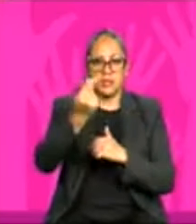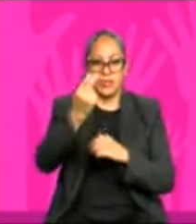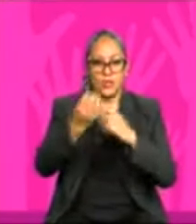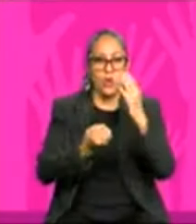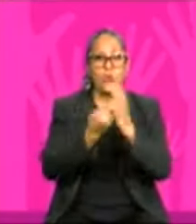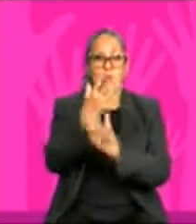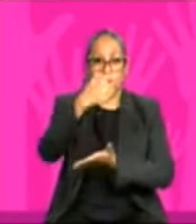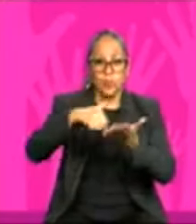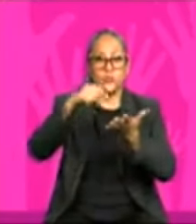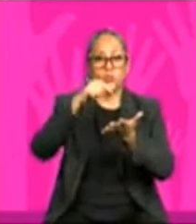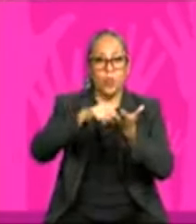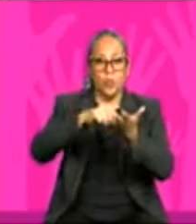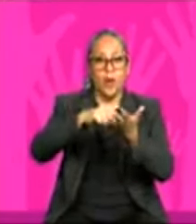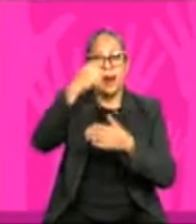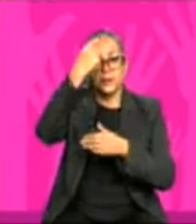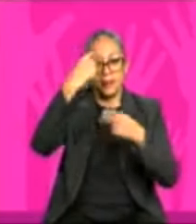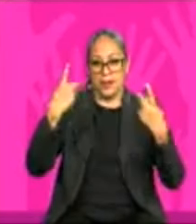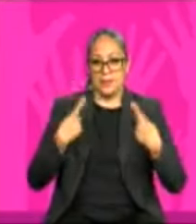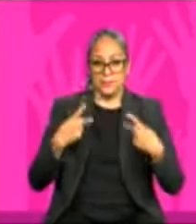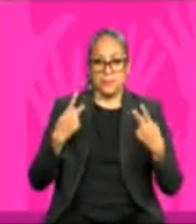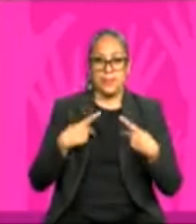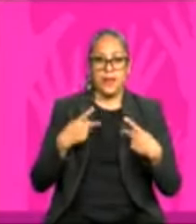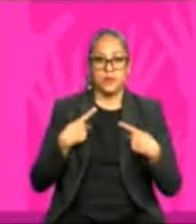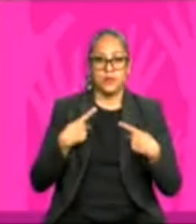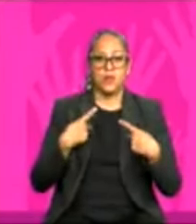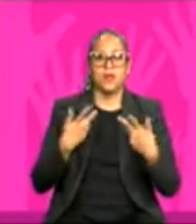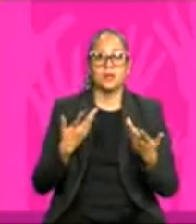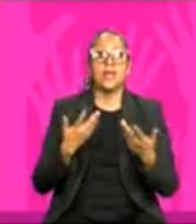y lograremos con el programa